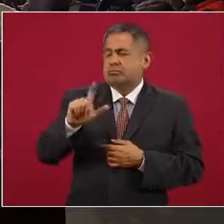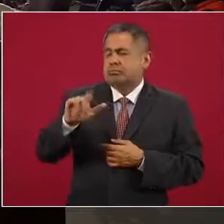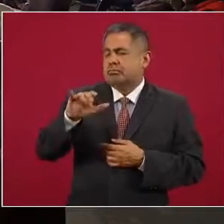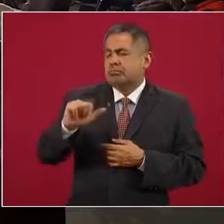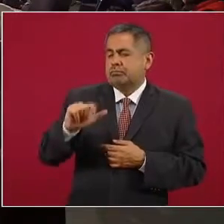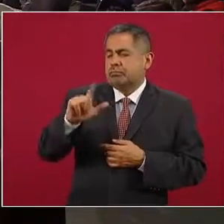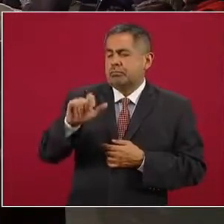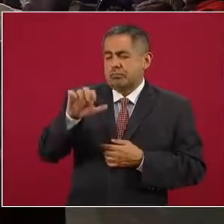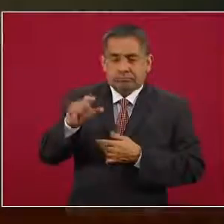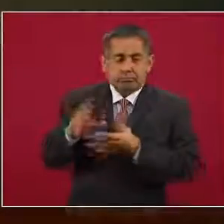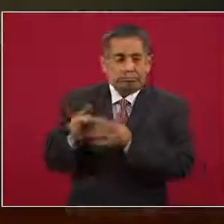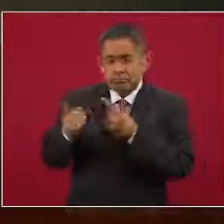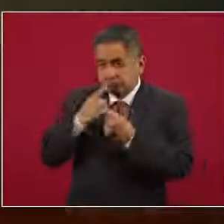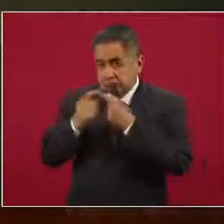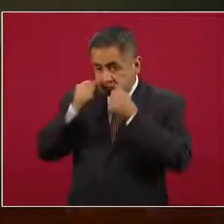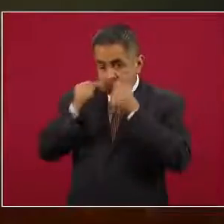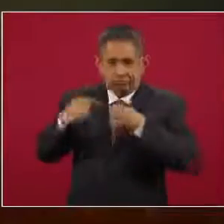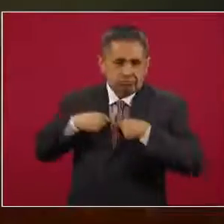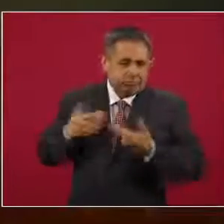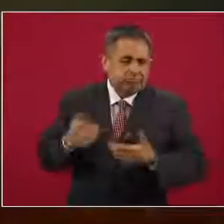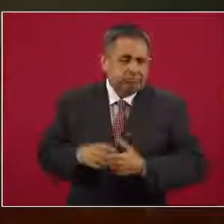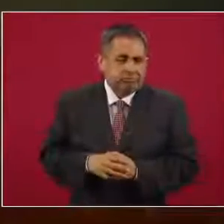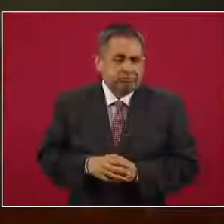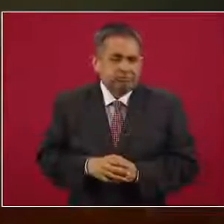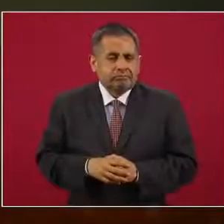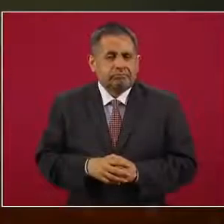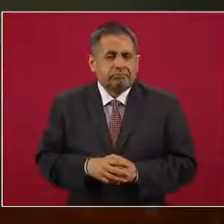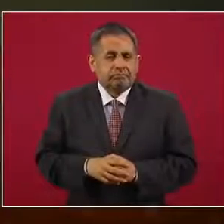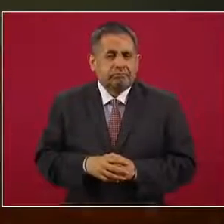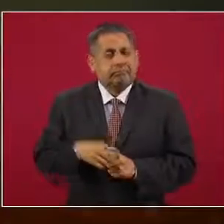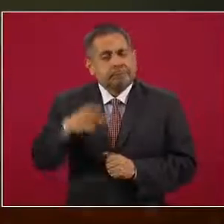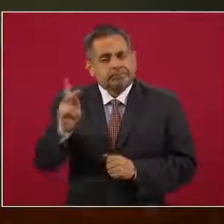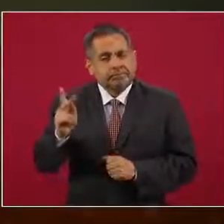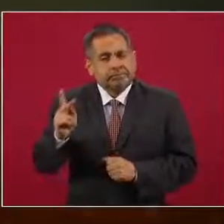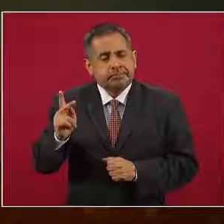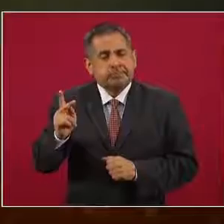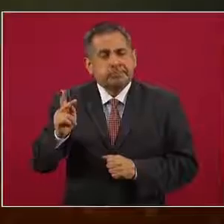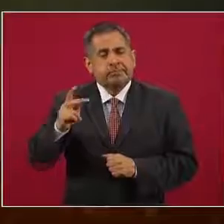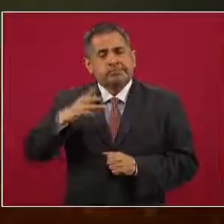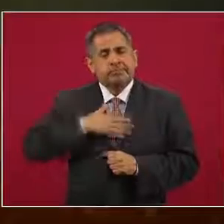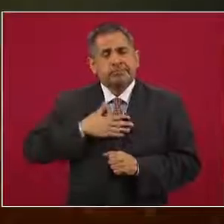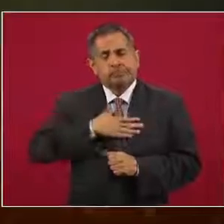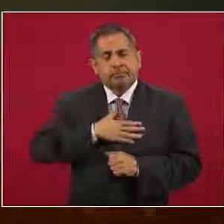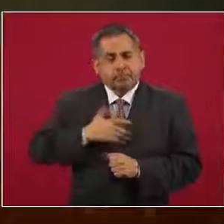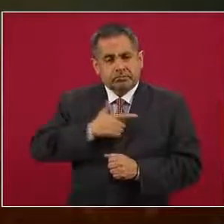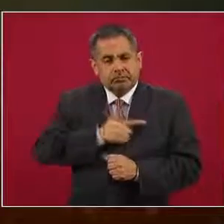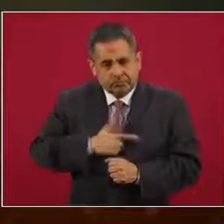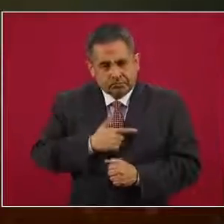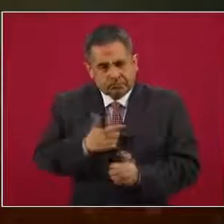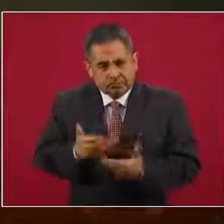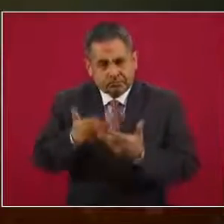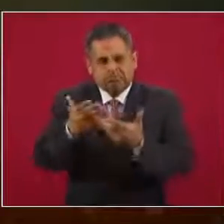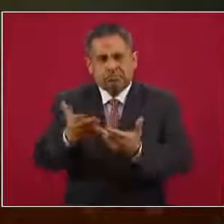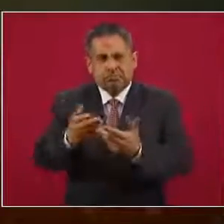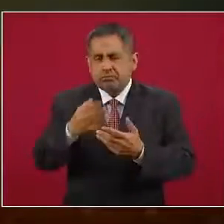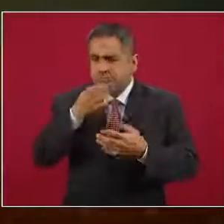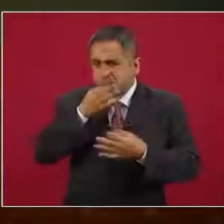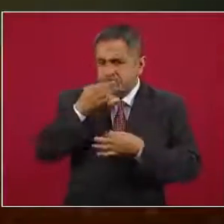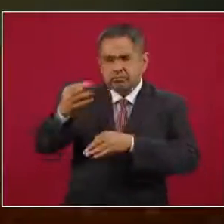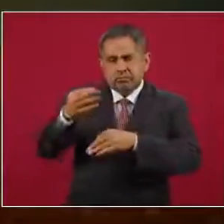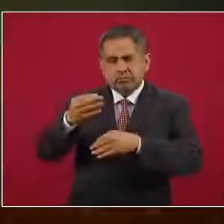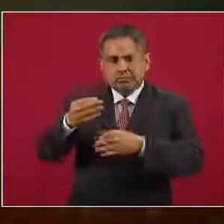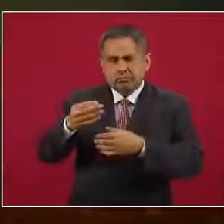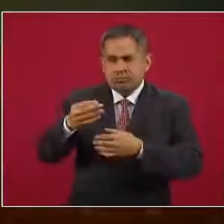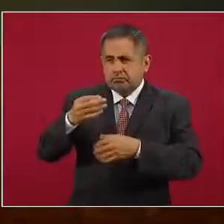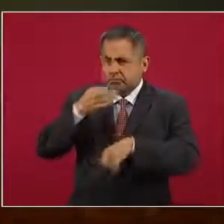caso desde el primer momento. Sin embargo, a mí me gustaría hacerle de su conocimiento